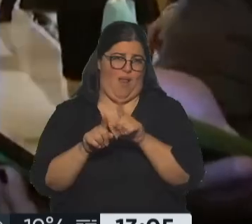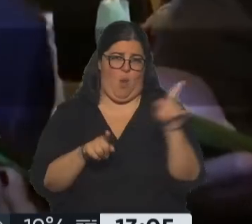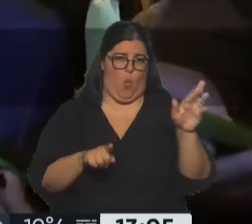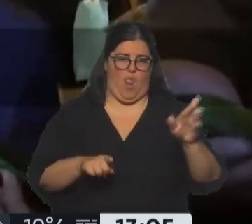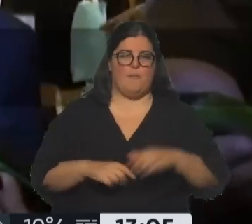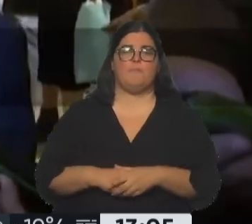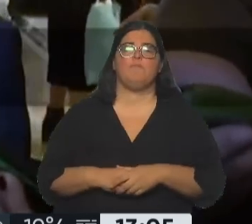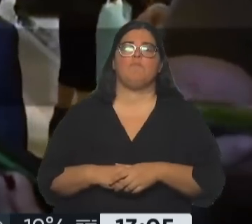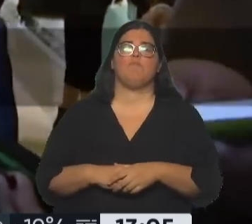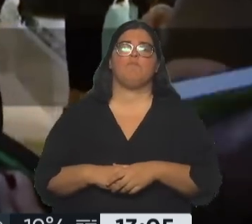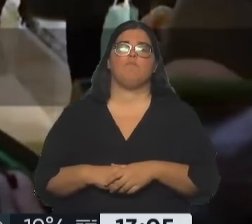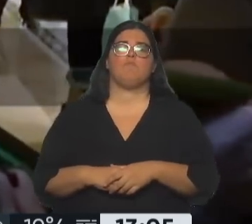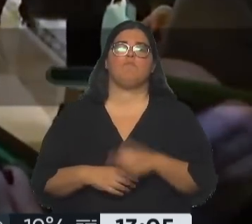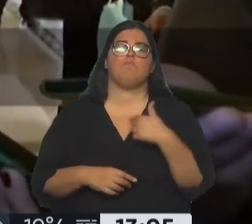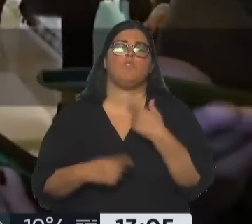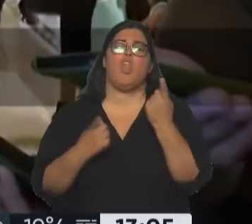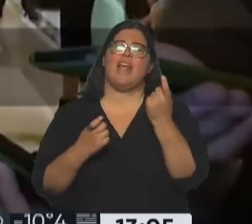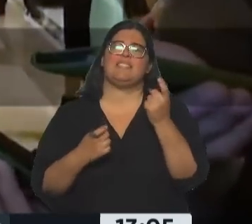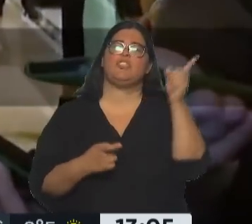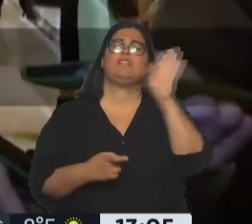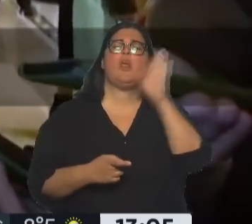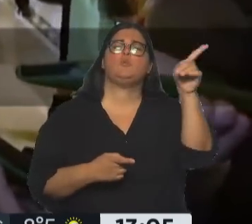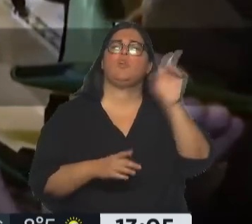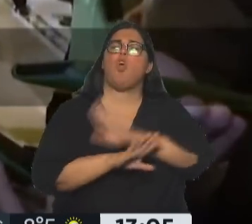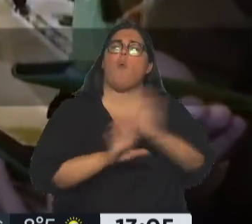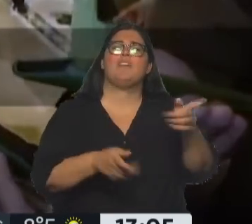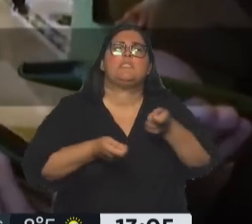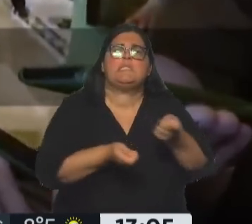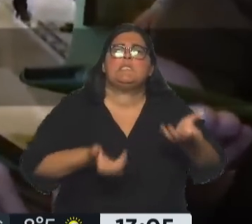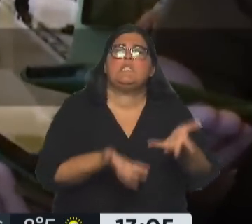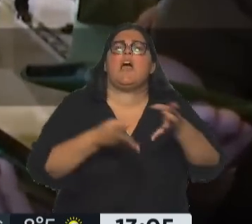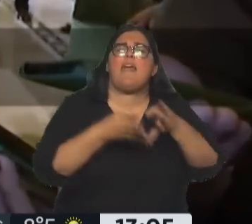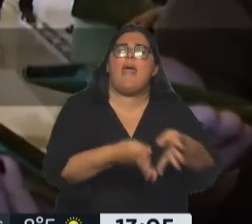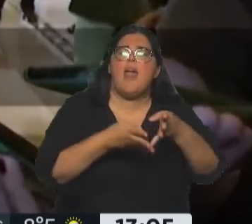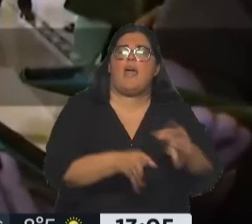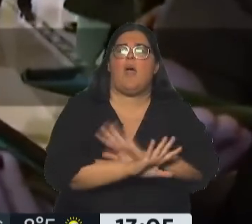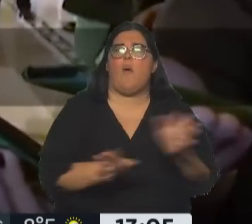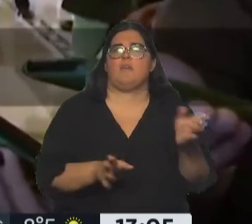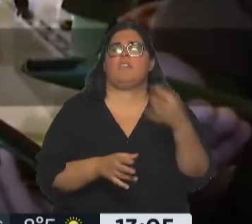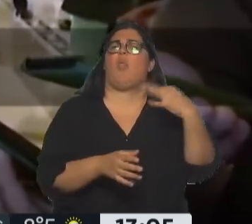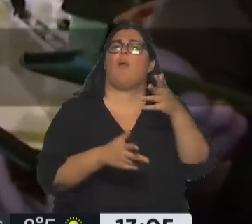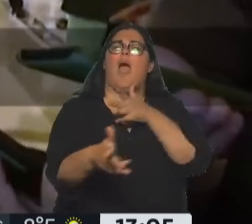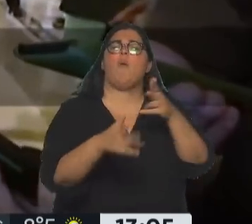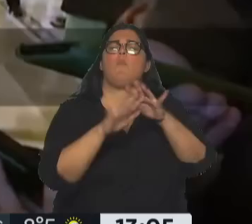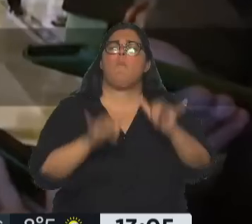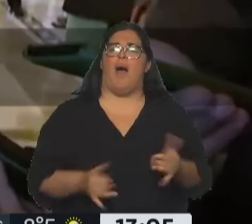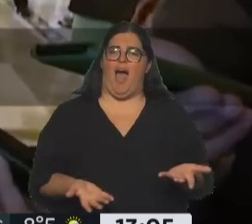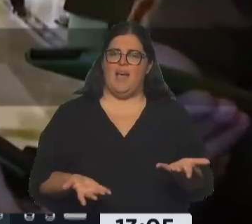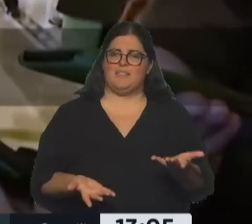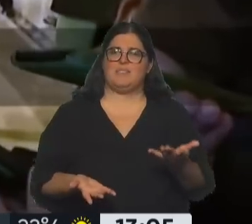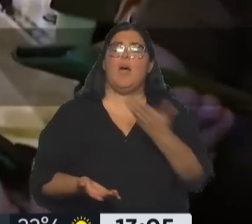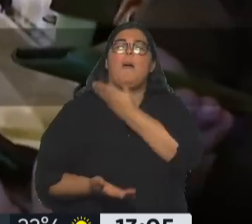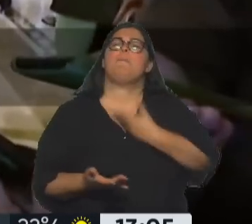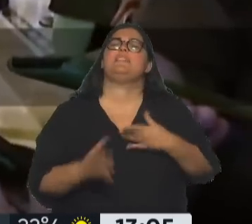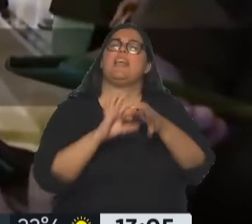É preciso que os Estados Unidos pare de incentivar a guerra e comece a falar em paz. É preciso que a União Europeia